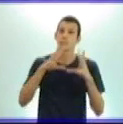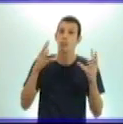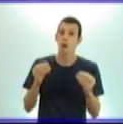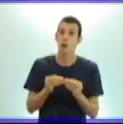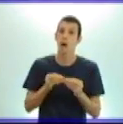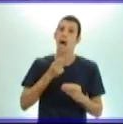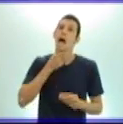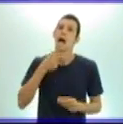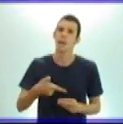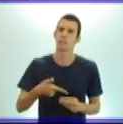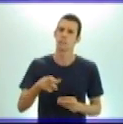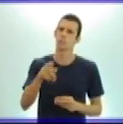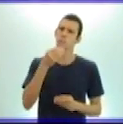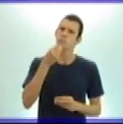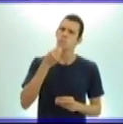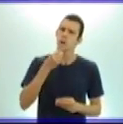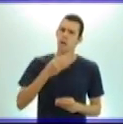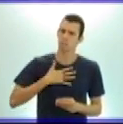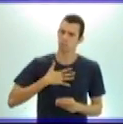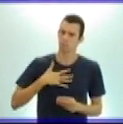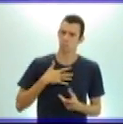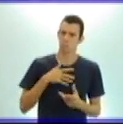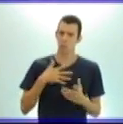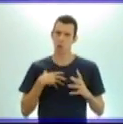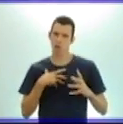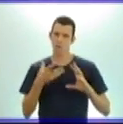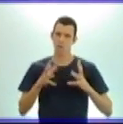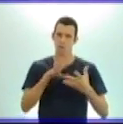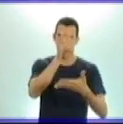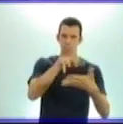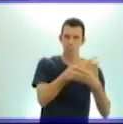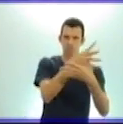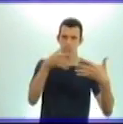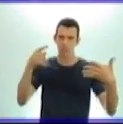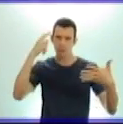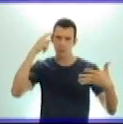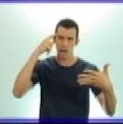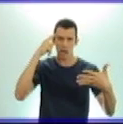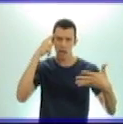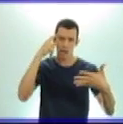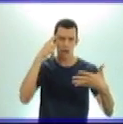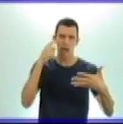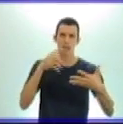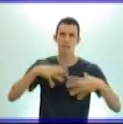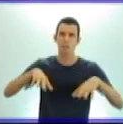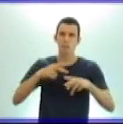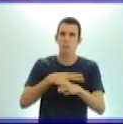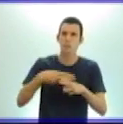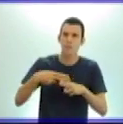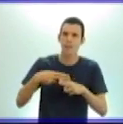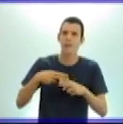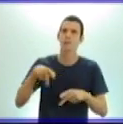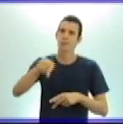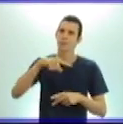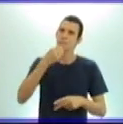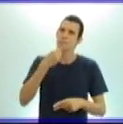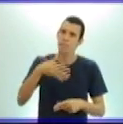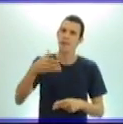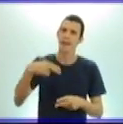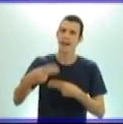mismo esa tabla cronológica cuando te presentamos los hechos. De ahí